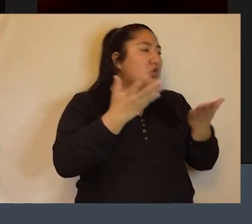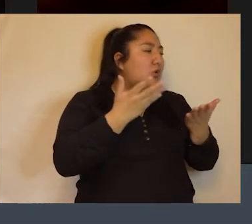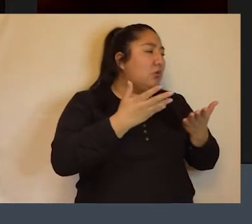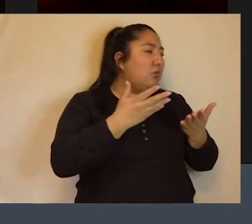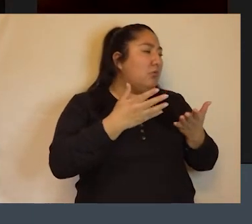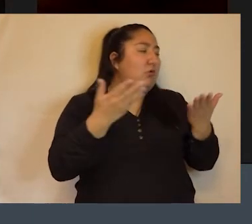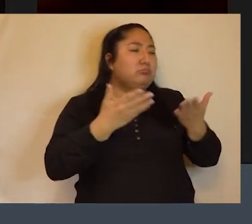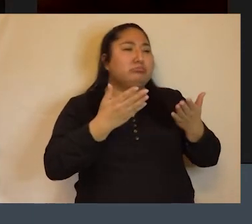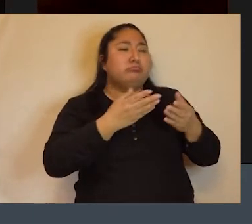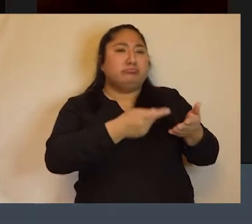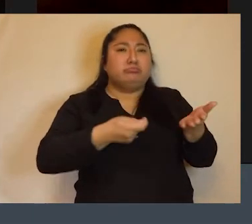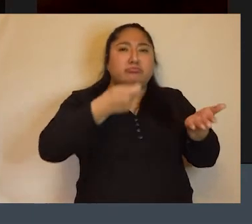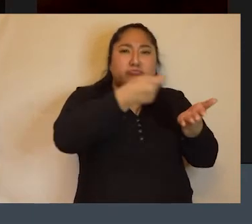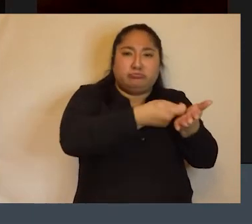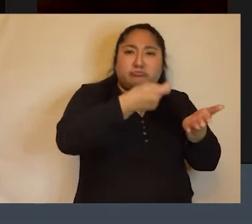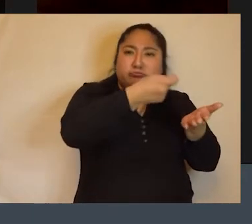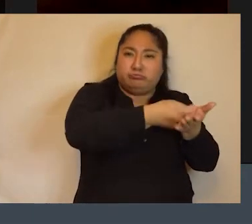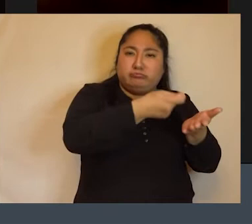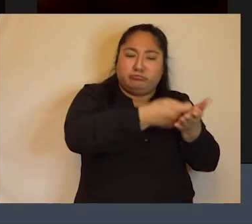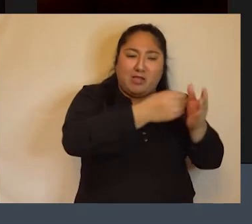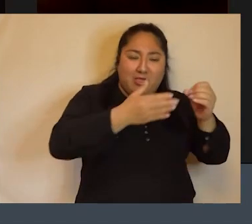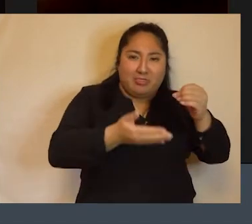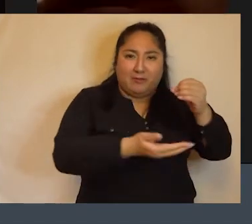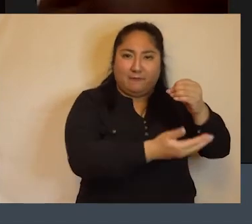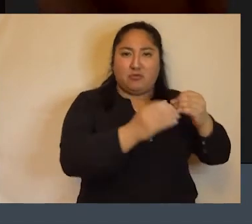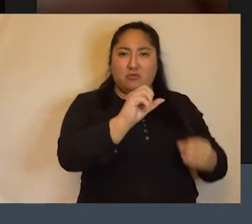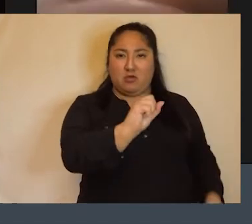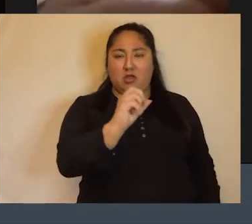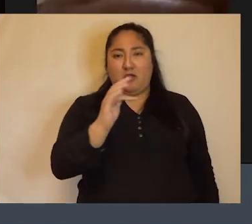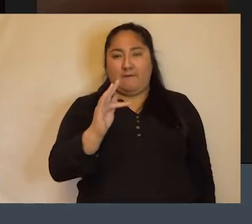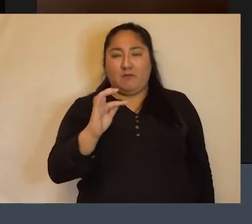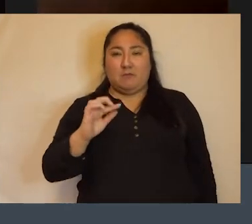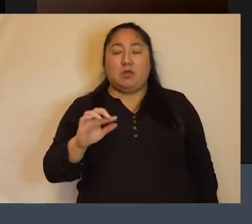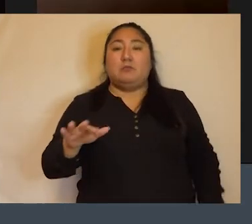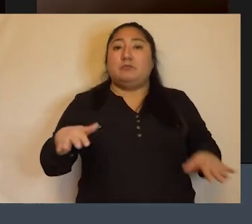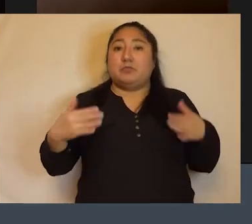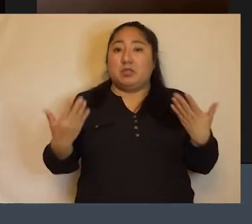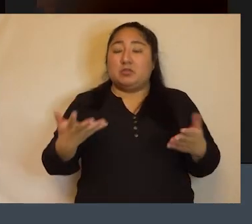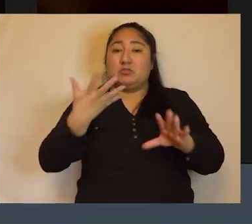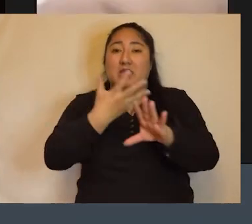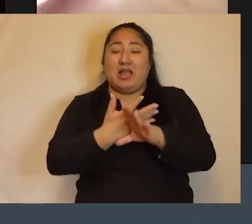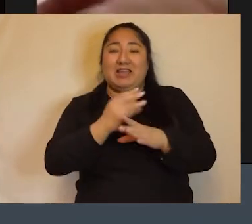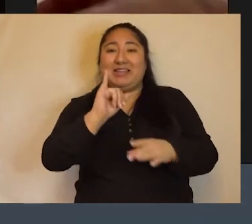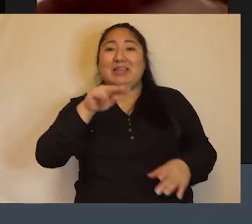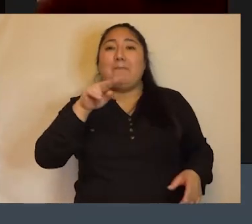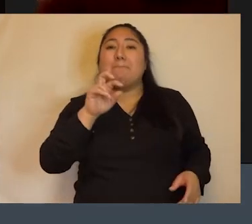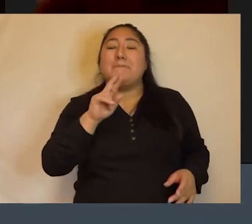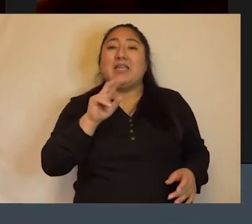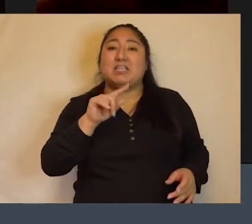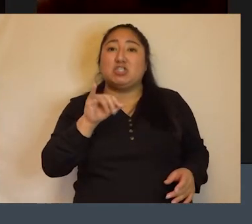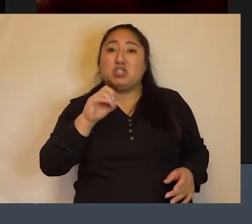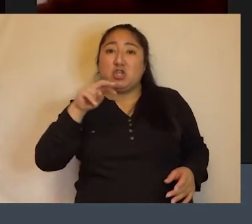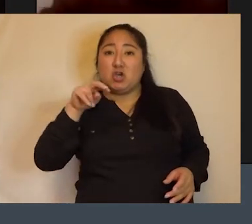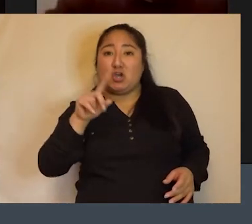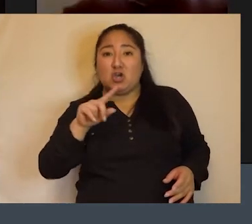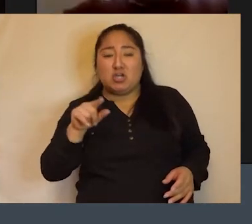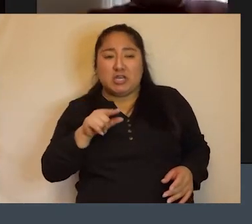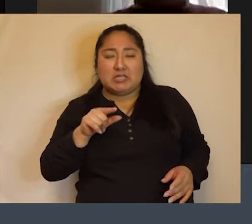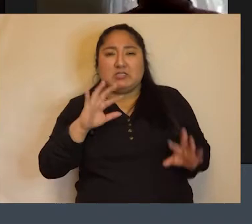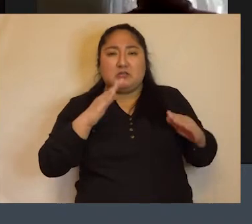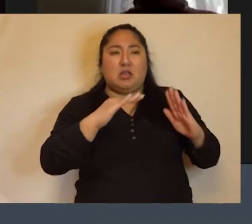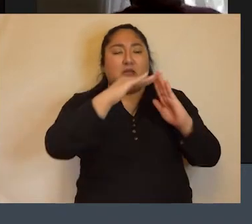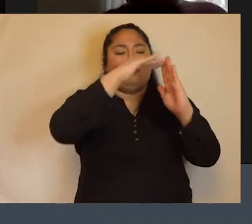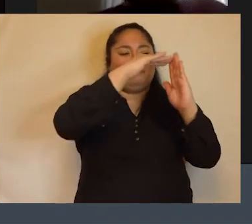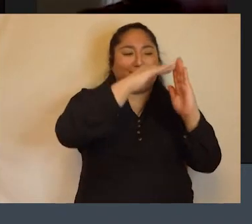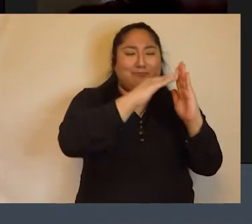función del portafolio de inversiones que tiene ese fondo en esa AFP. Y por lo tanto, hay inversiones que en algunos momentos del